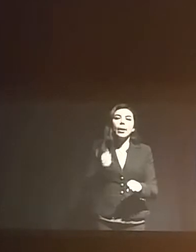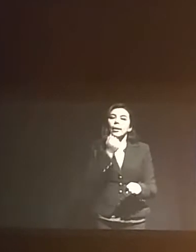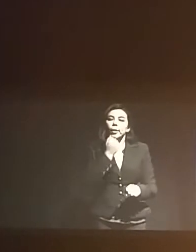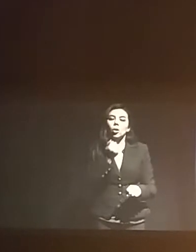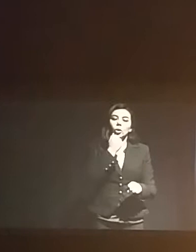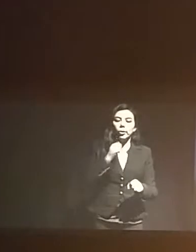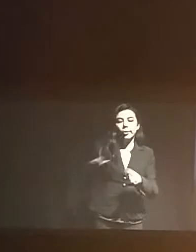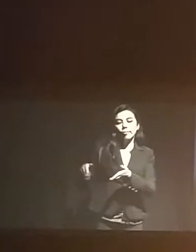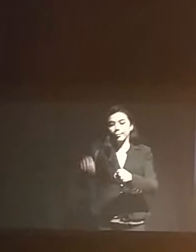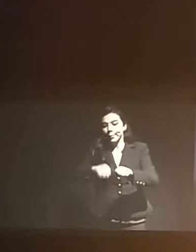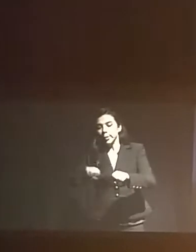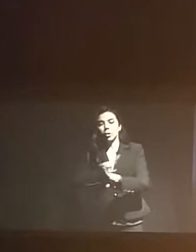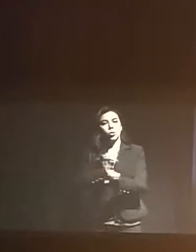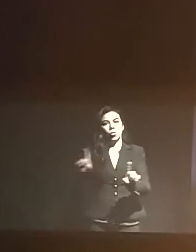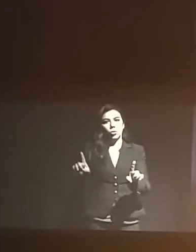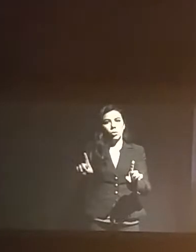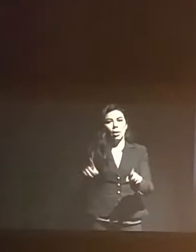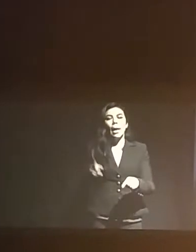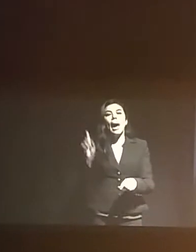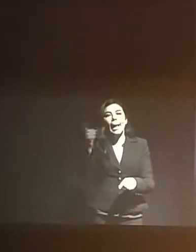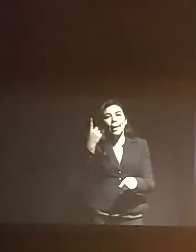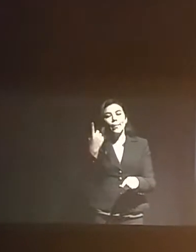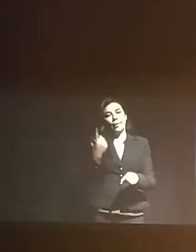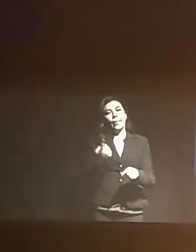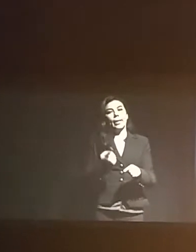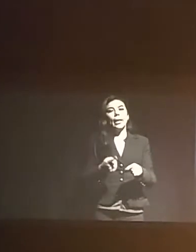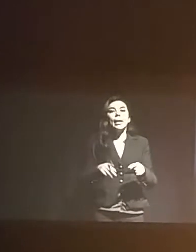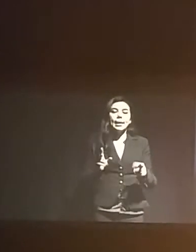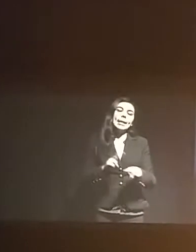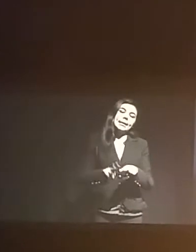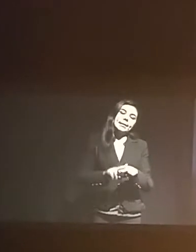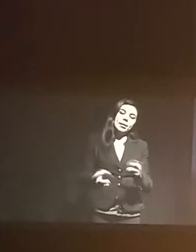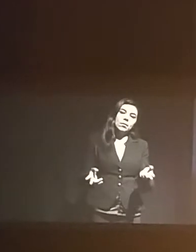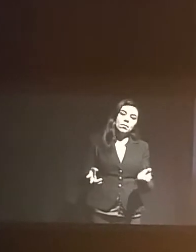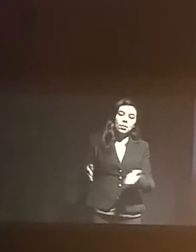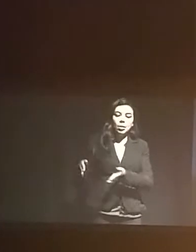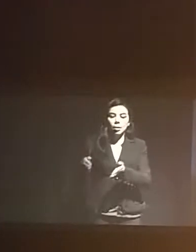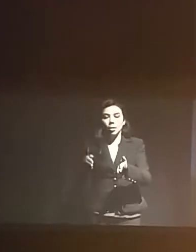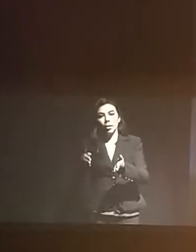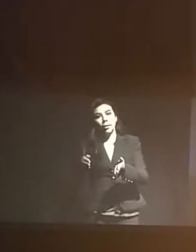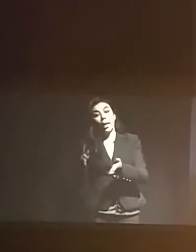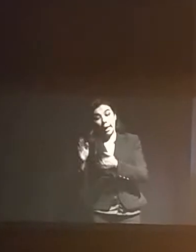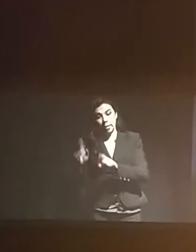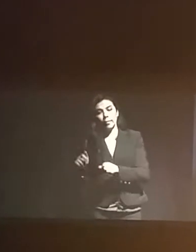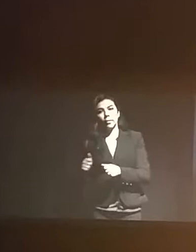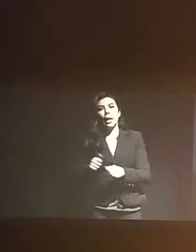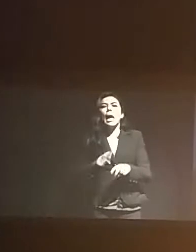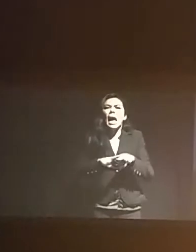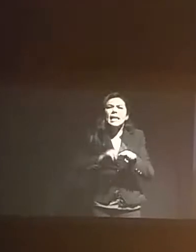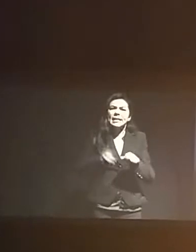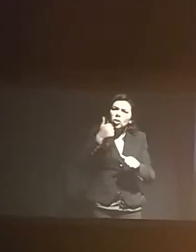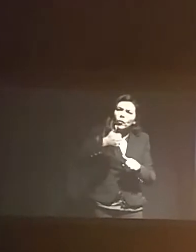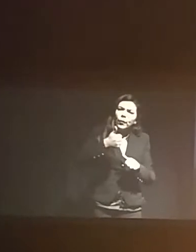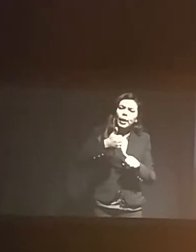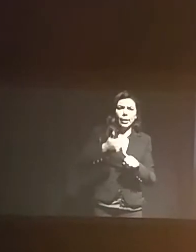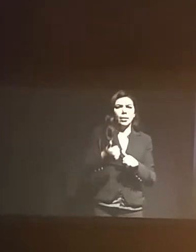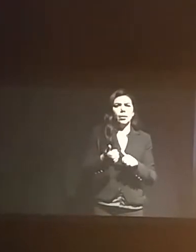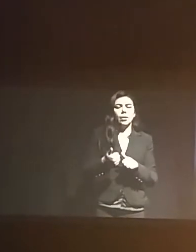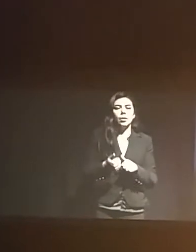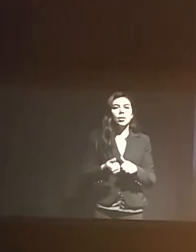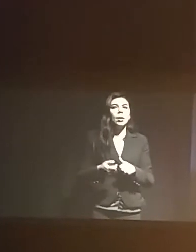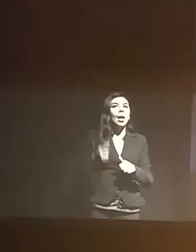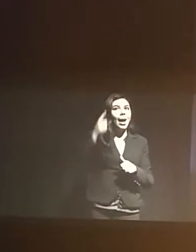le entro a picar para esta cuestión. Entonces, uno como ciudadano también está choreado con tanta intervención. Entonces viene esa lógica